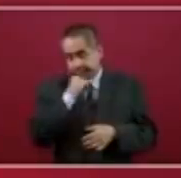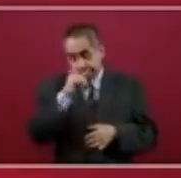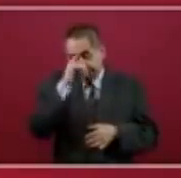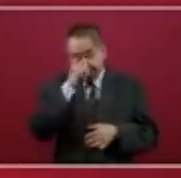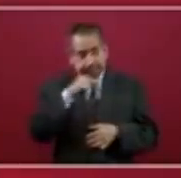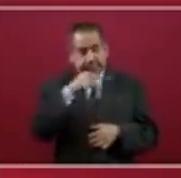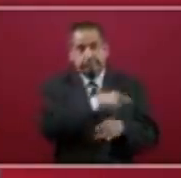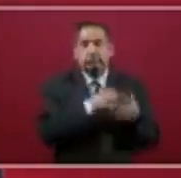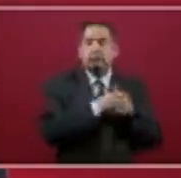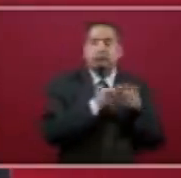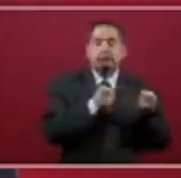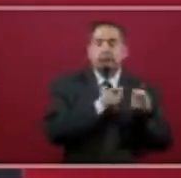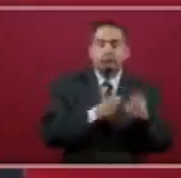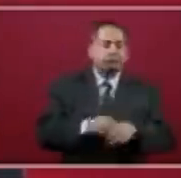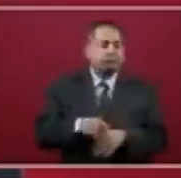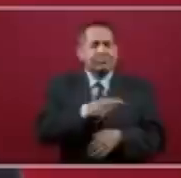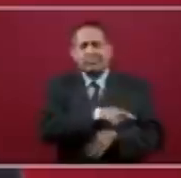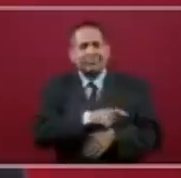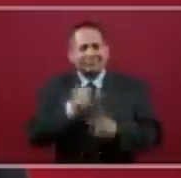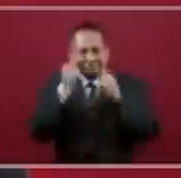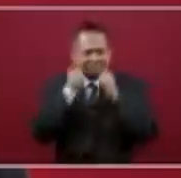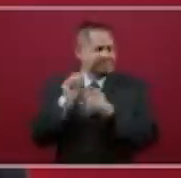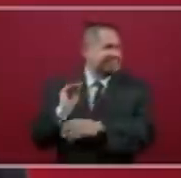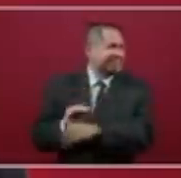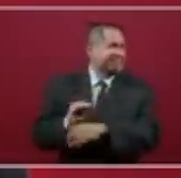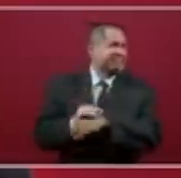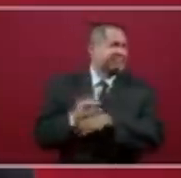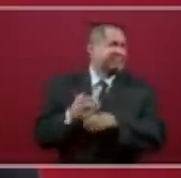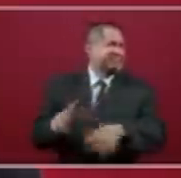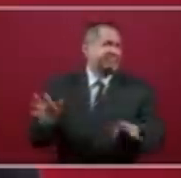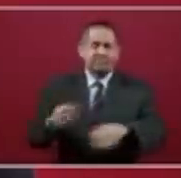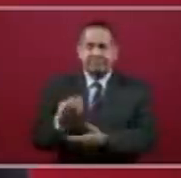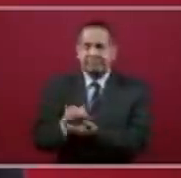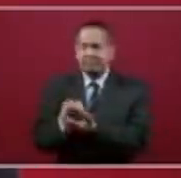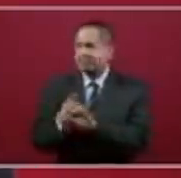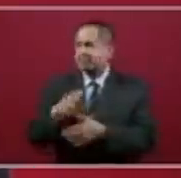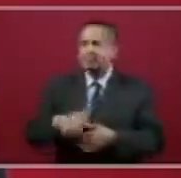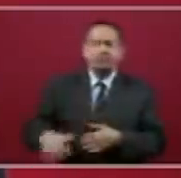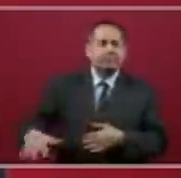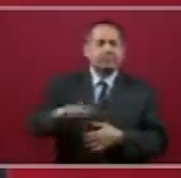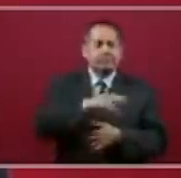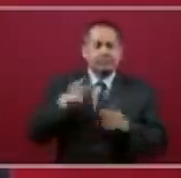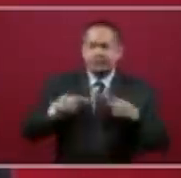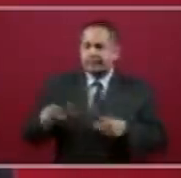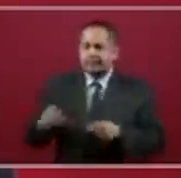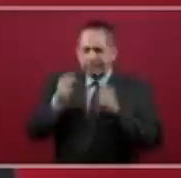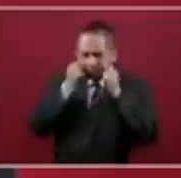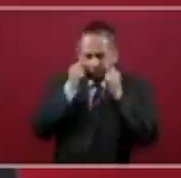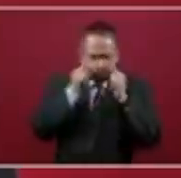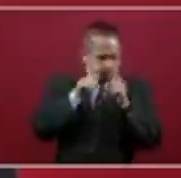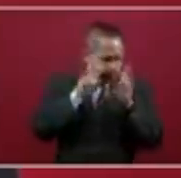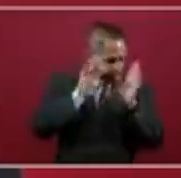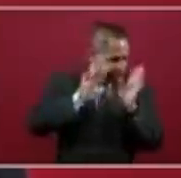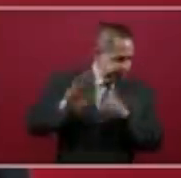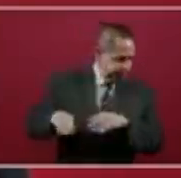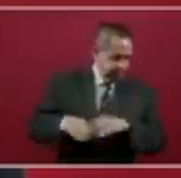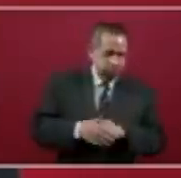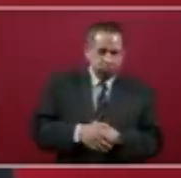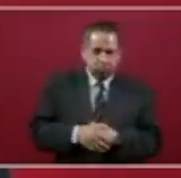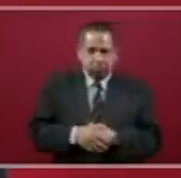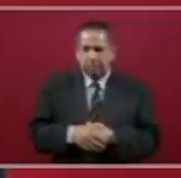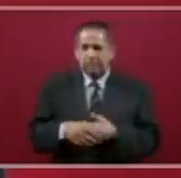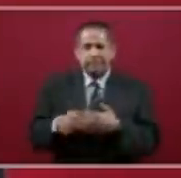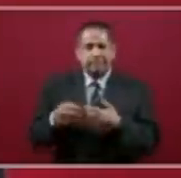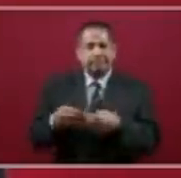tecnócratas. No les importaba la economía popular, la